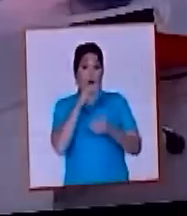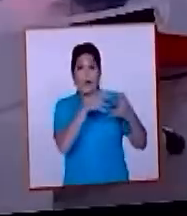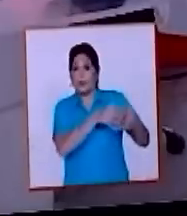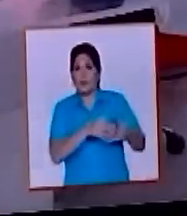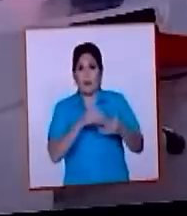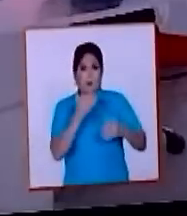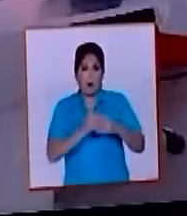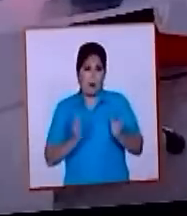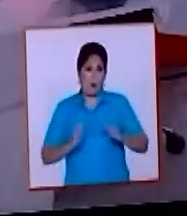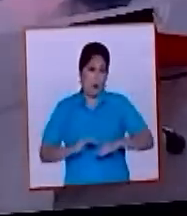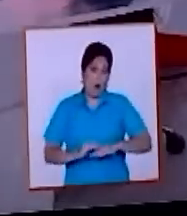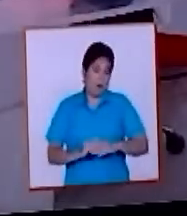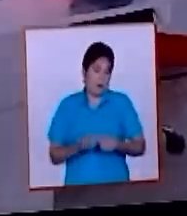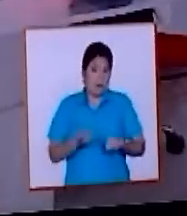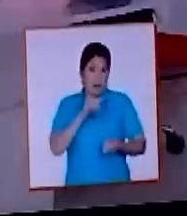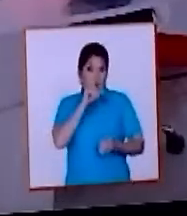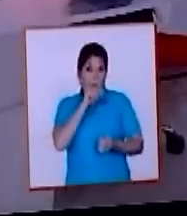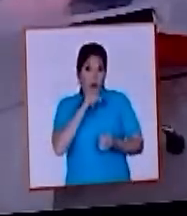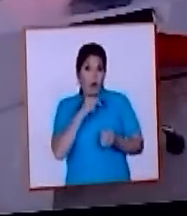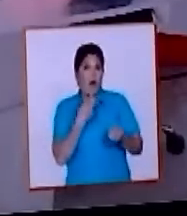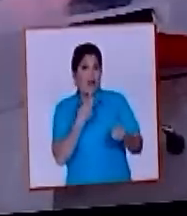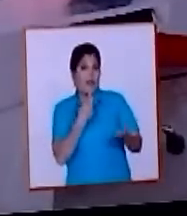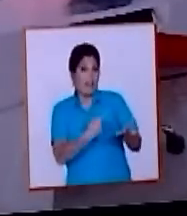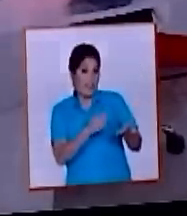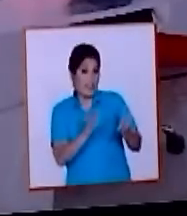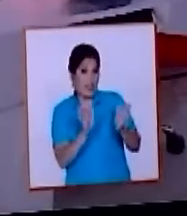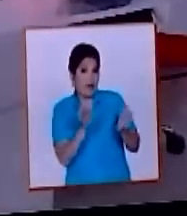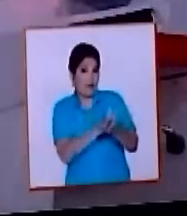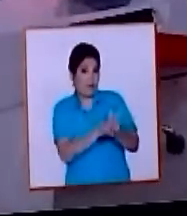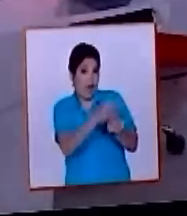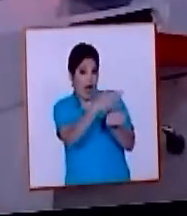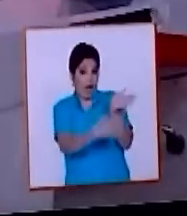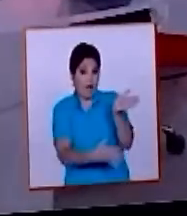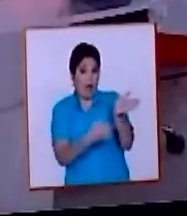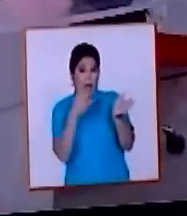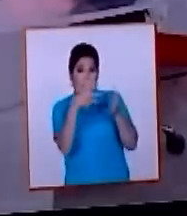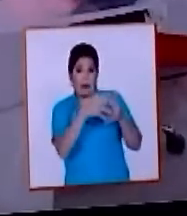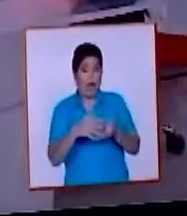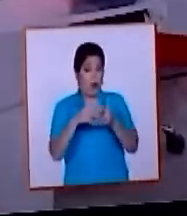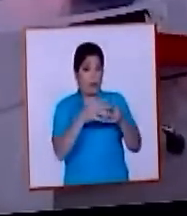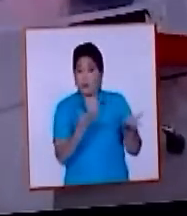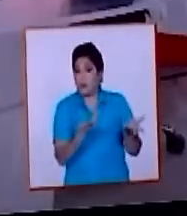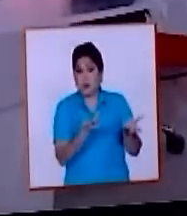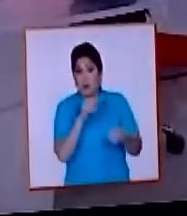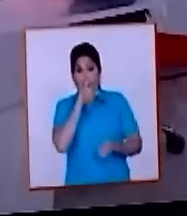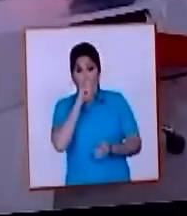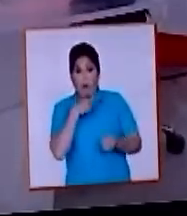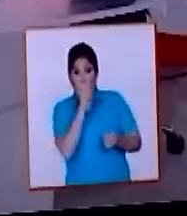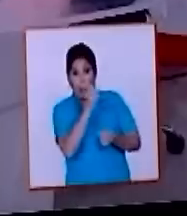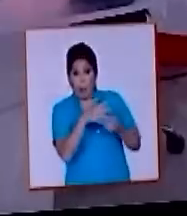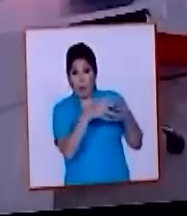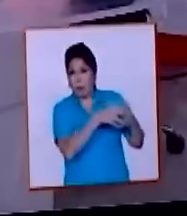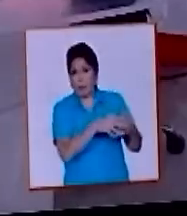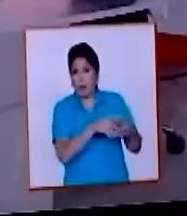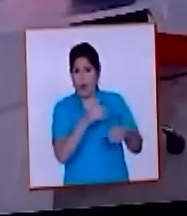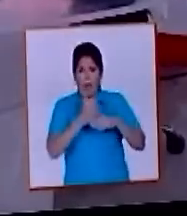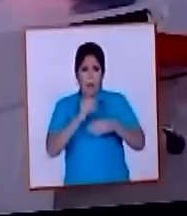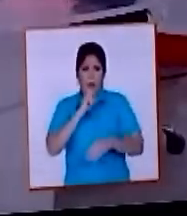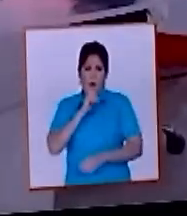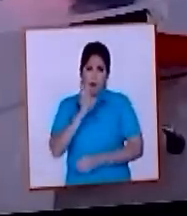cómo es posible que hablen de de de bloqueo eh Cómo estas cifras siguen impactando en la realidad